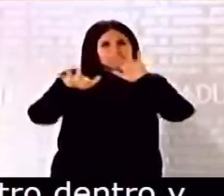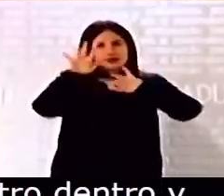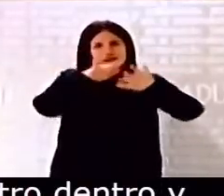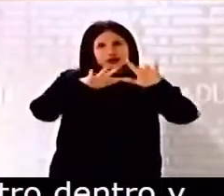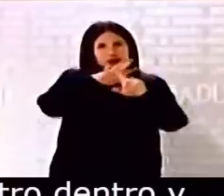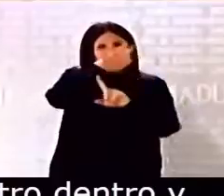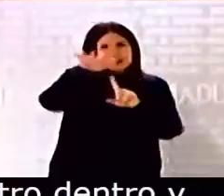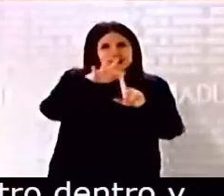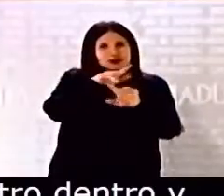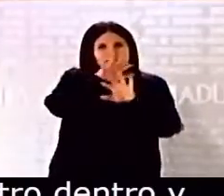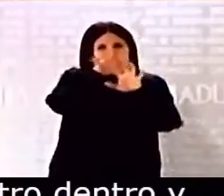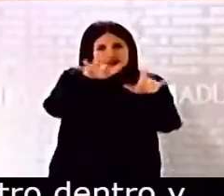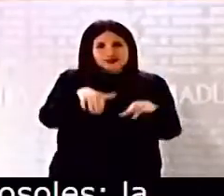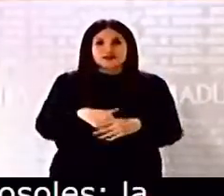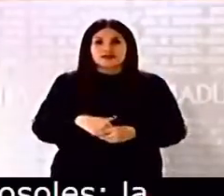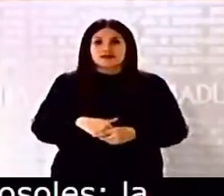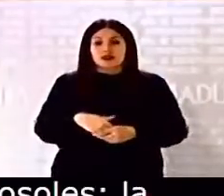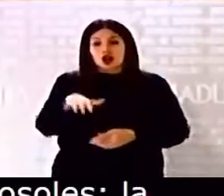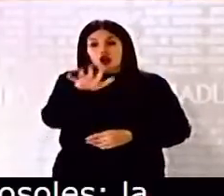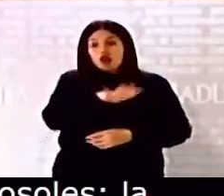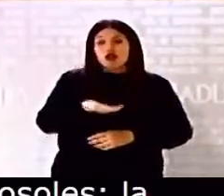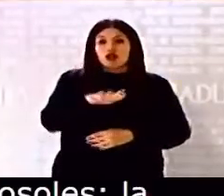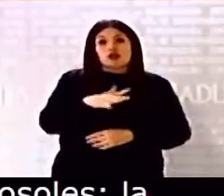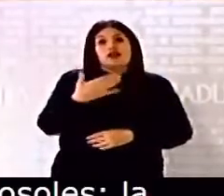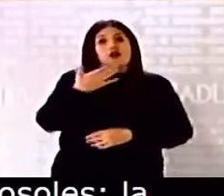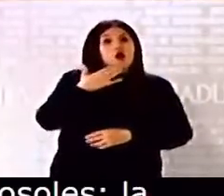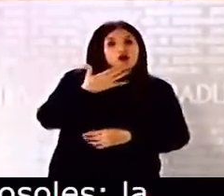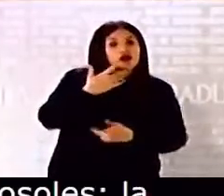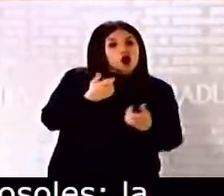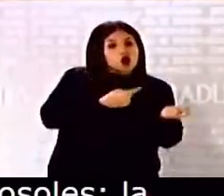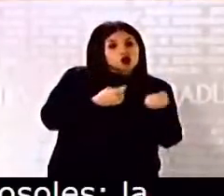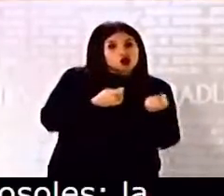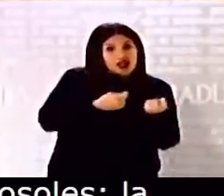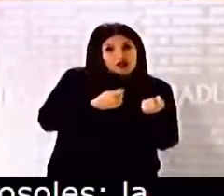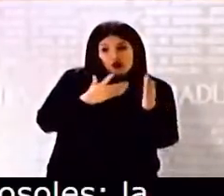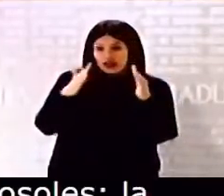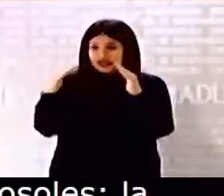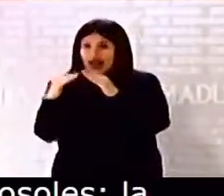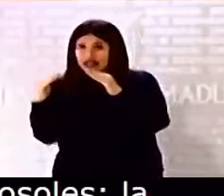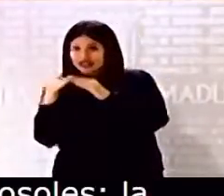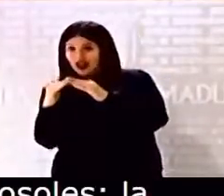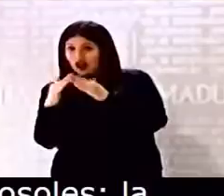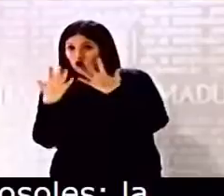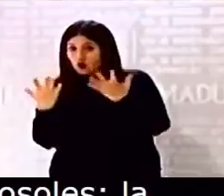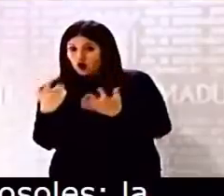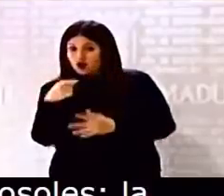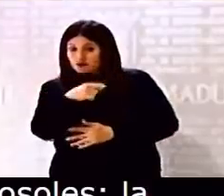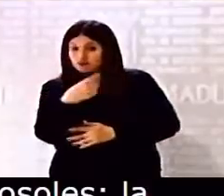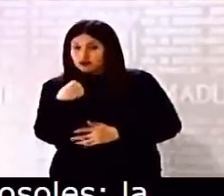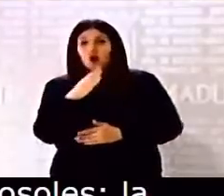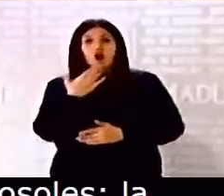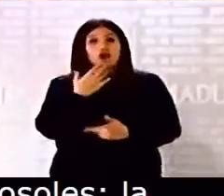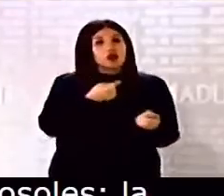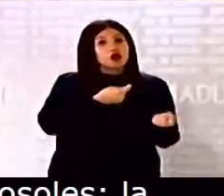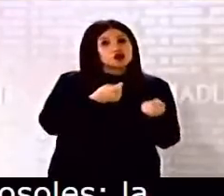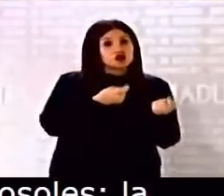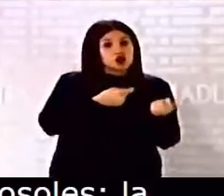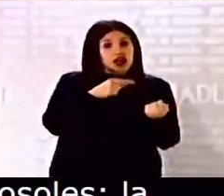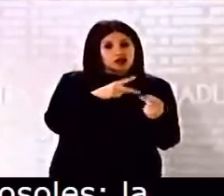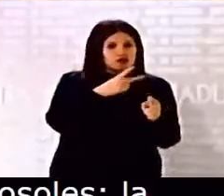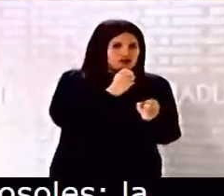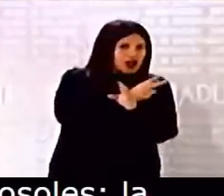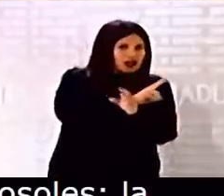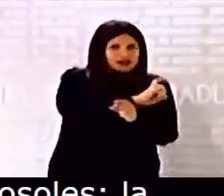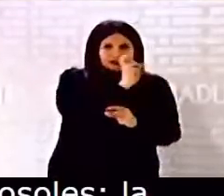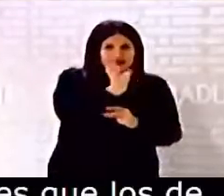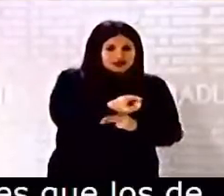La diferencia entre los lugares de ocio controlado y los domicilios es que en los lugares de ocio controlado